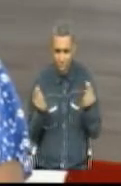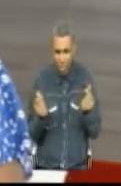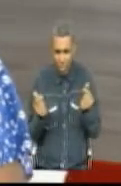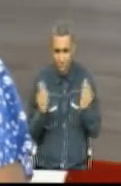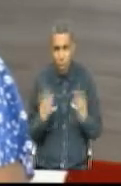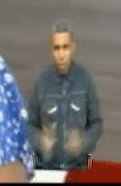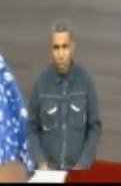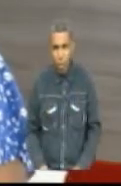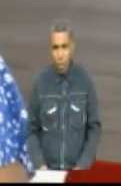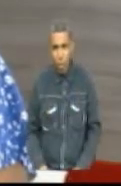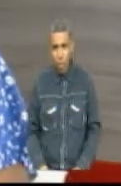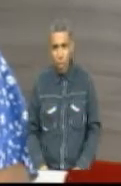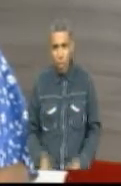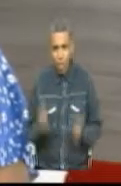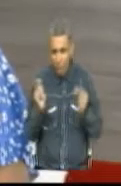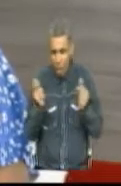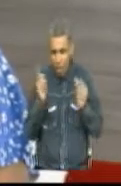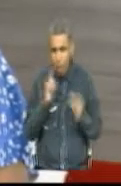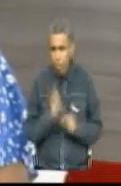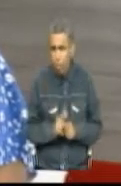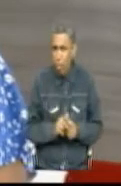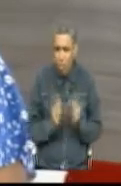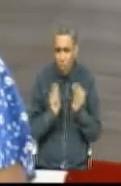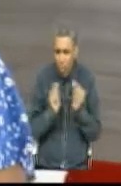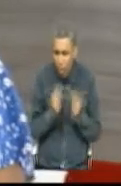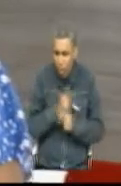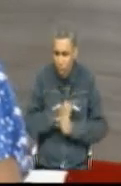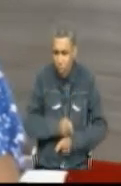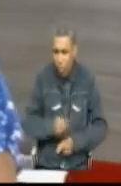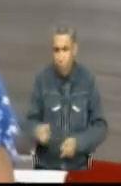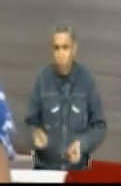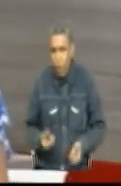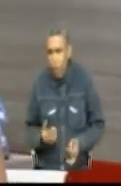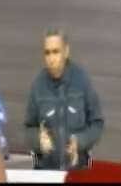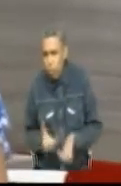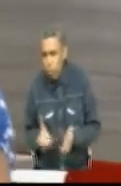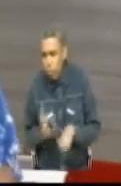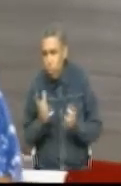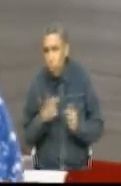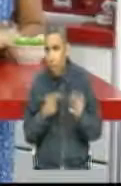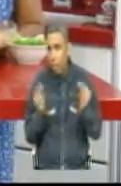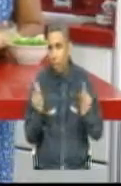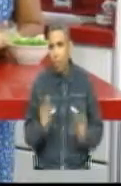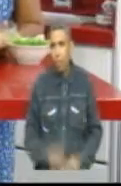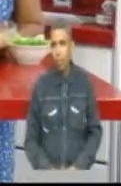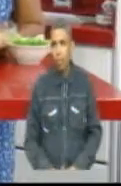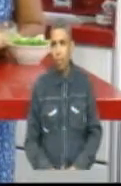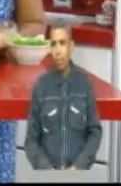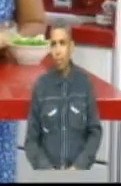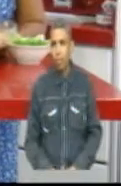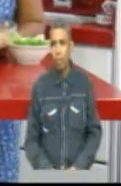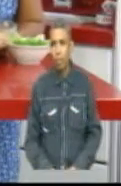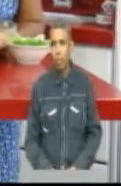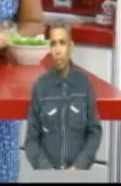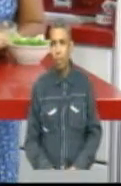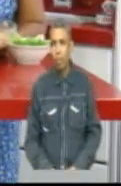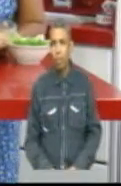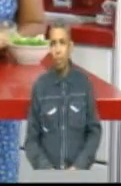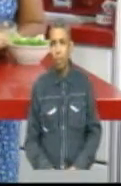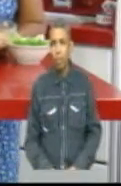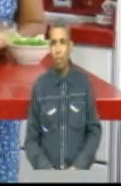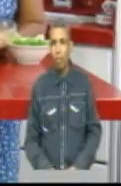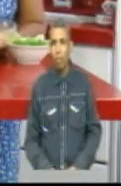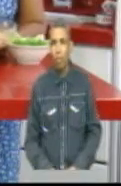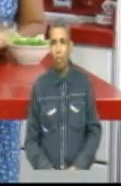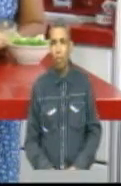gente es el fútbol pero es una ensalada rapidito y lo saca de apuros rápido christina y con qué otra cosa